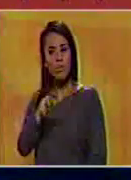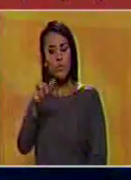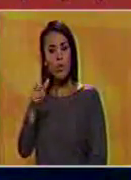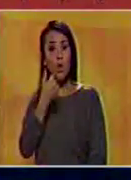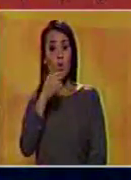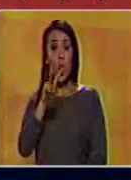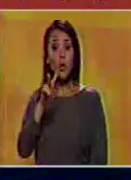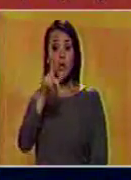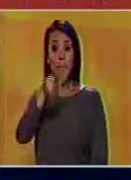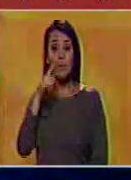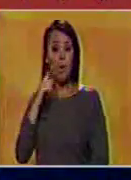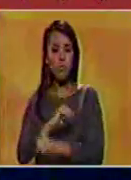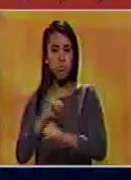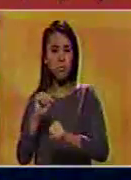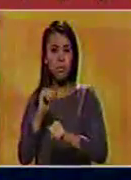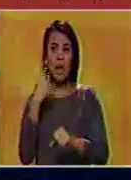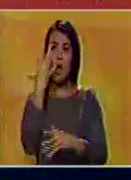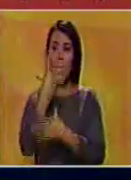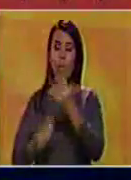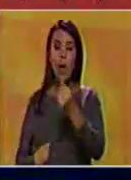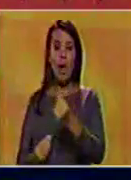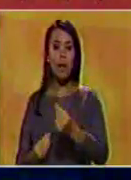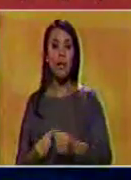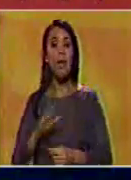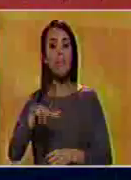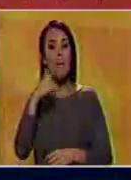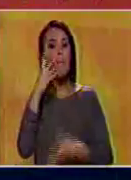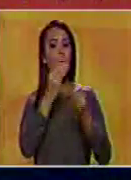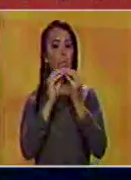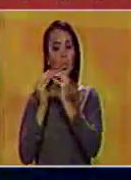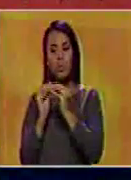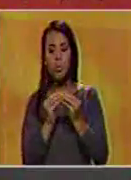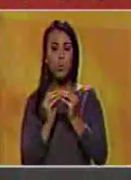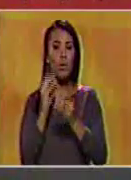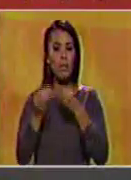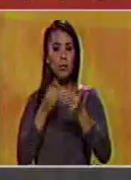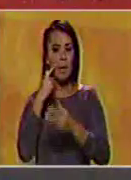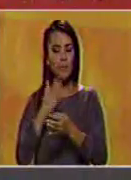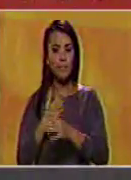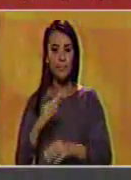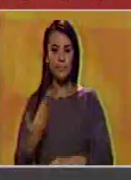explosivistas quienes se habrían dado a la fuga luego de fabricar las armas homicidas